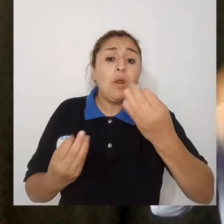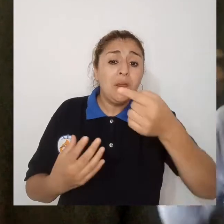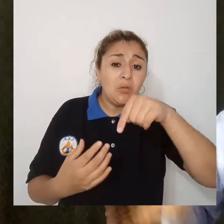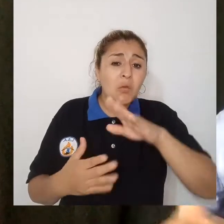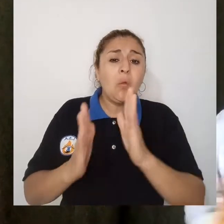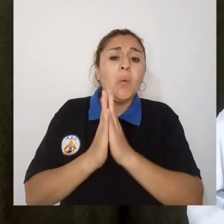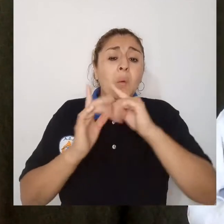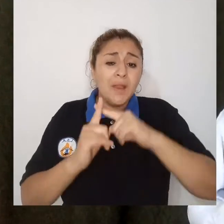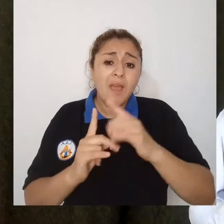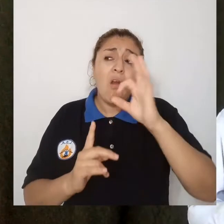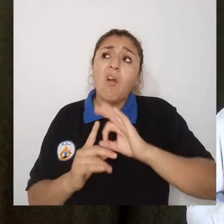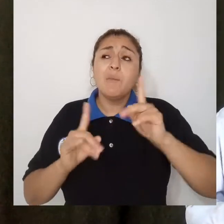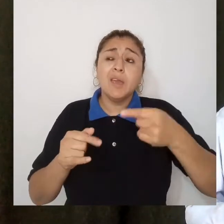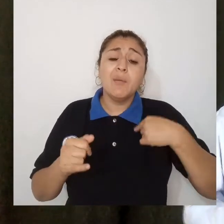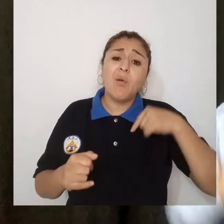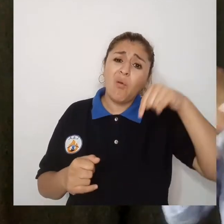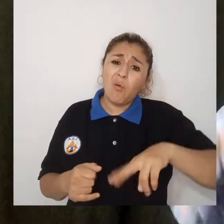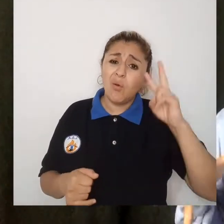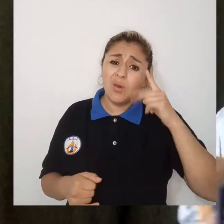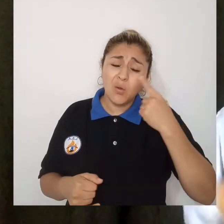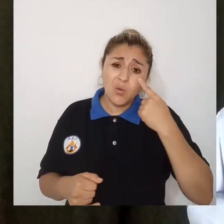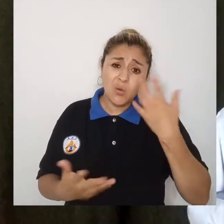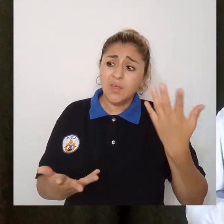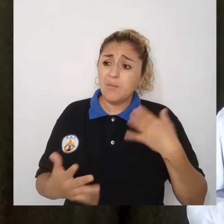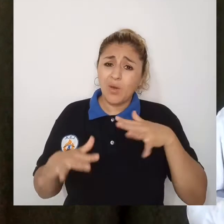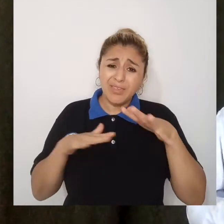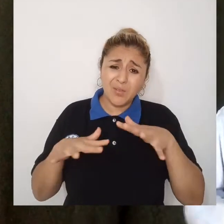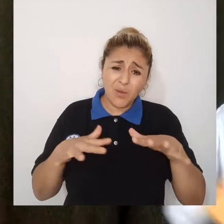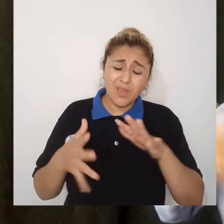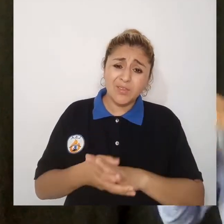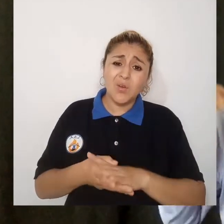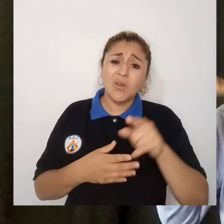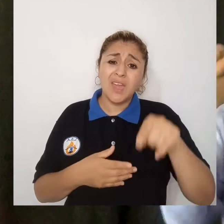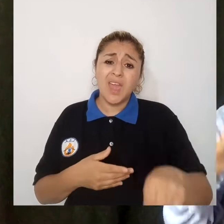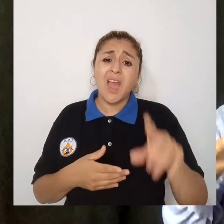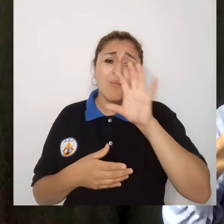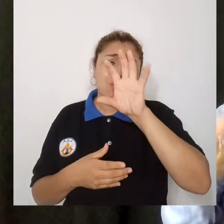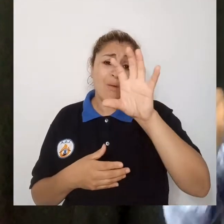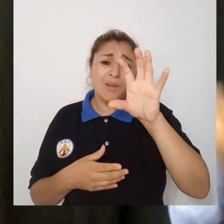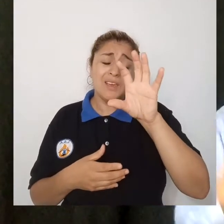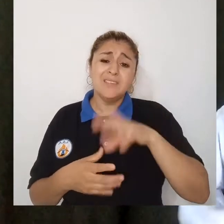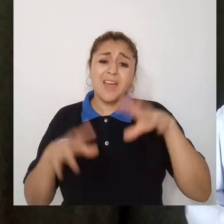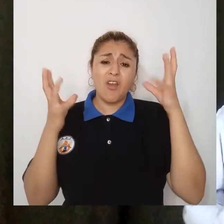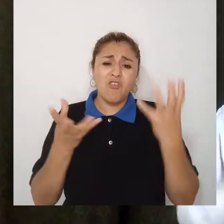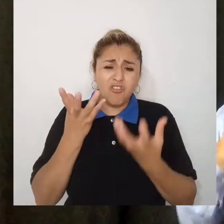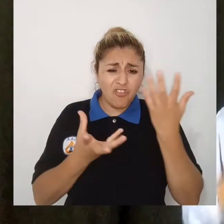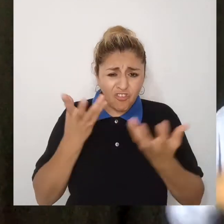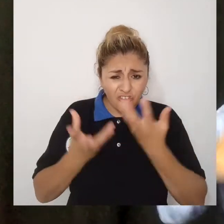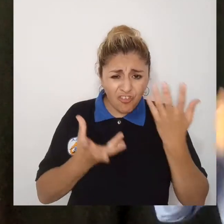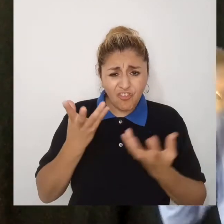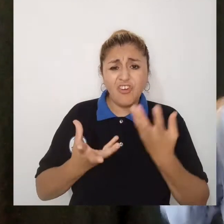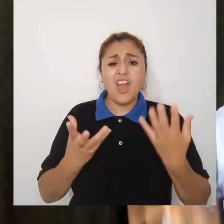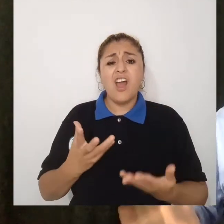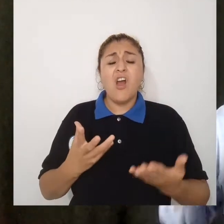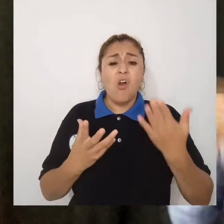con los incendios en corrientes revisar la situación de la iglesia y colaborar con temor adiós de acuerdo a